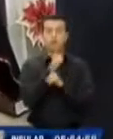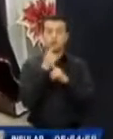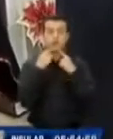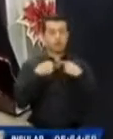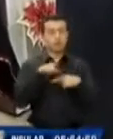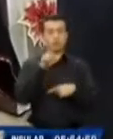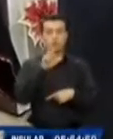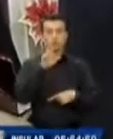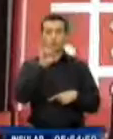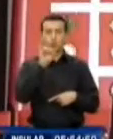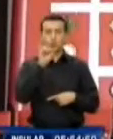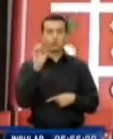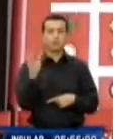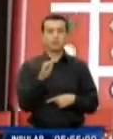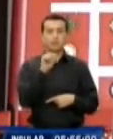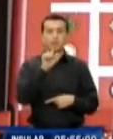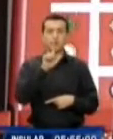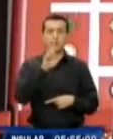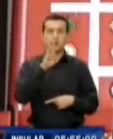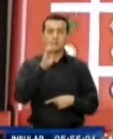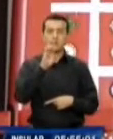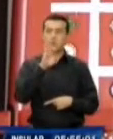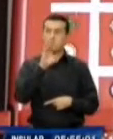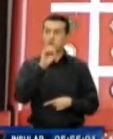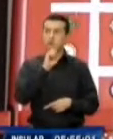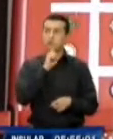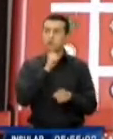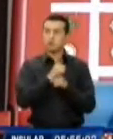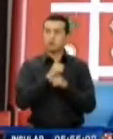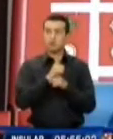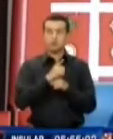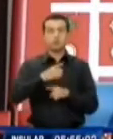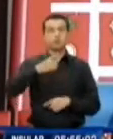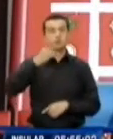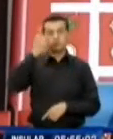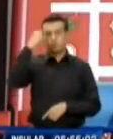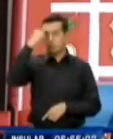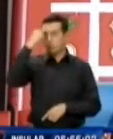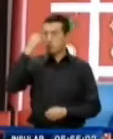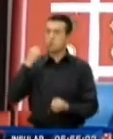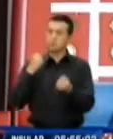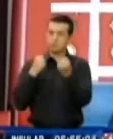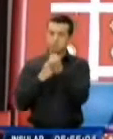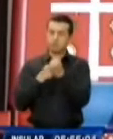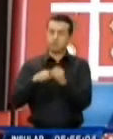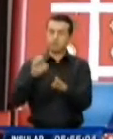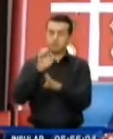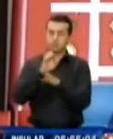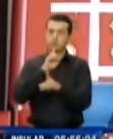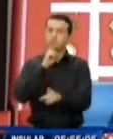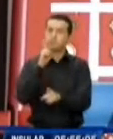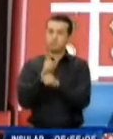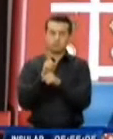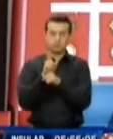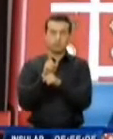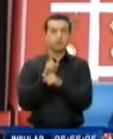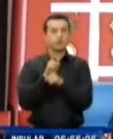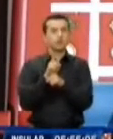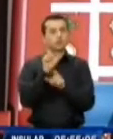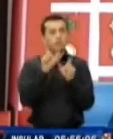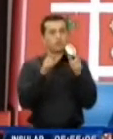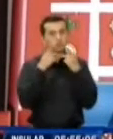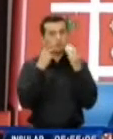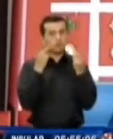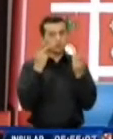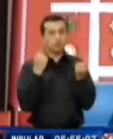Luis Alberto Saavedra. Una resolución de apoyo al gobierno ecuatoriano y al pueblo ecuatoriano